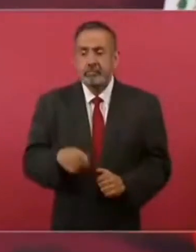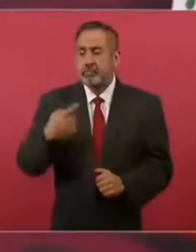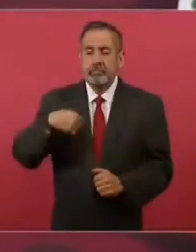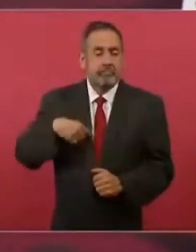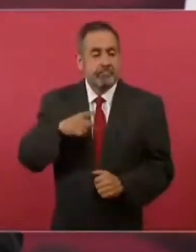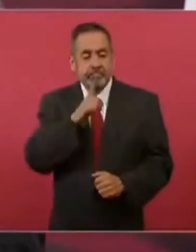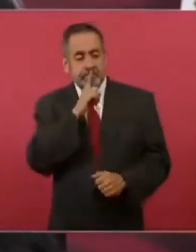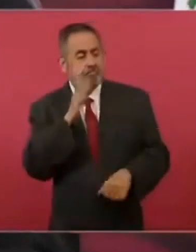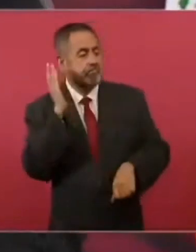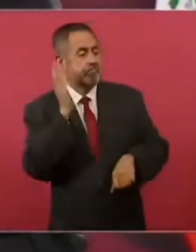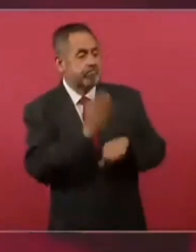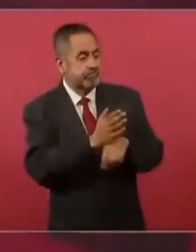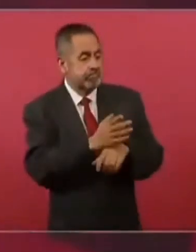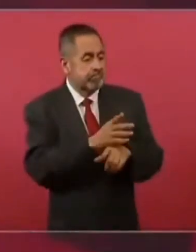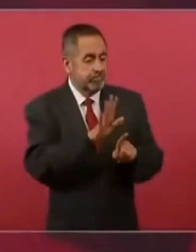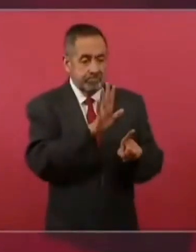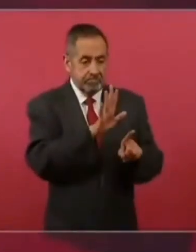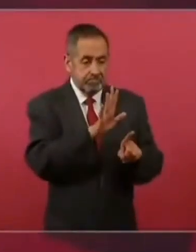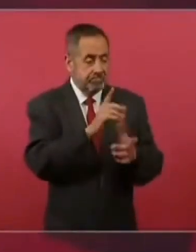censurados, mucho menos perseguidos,